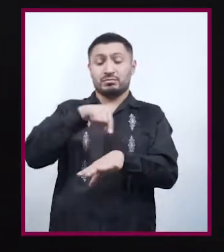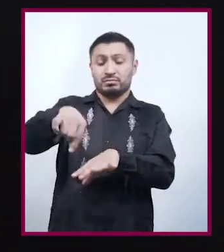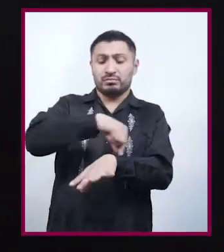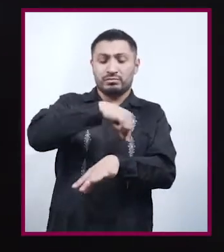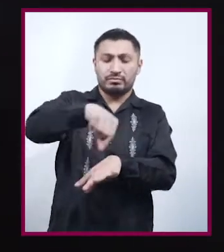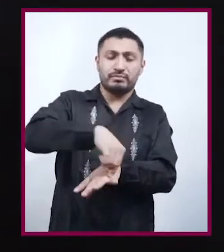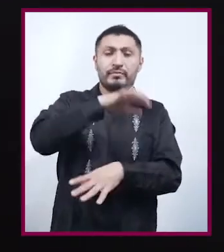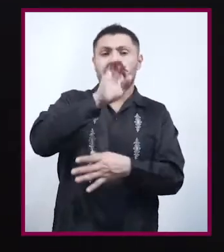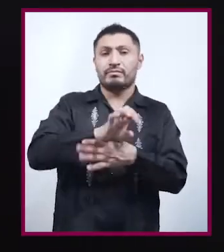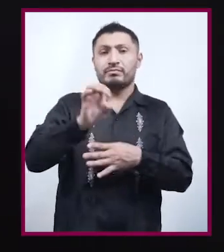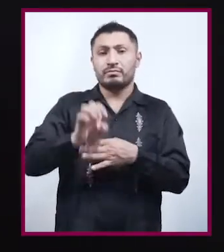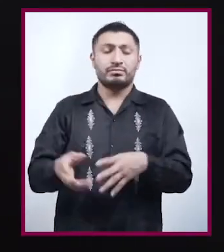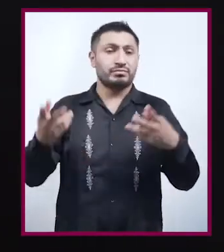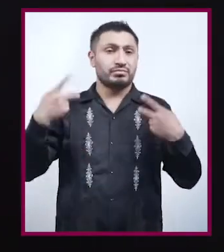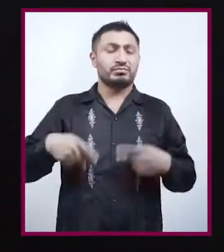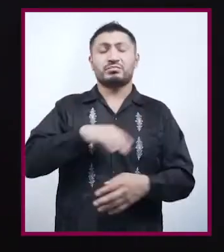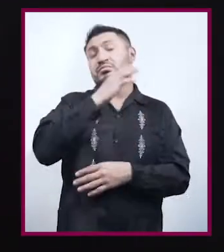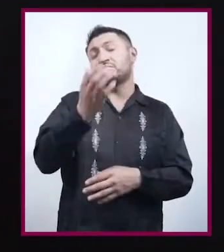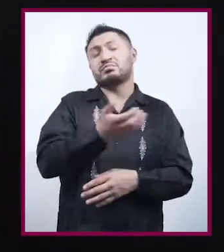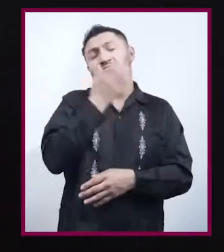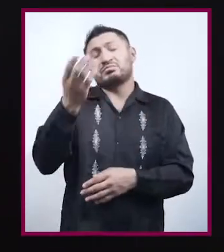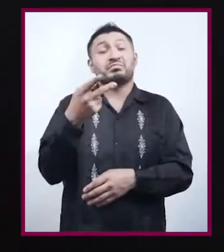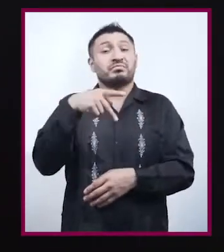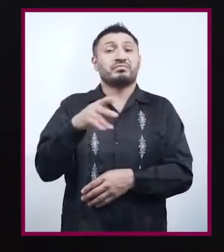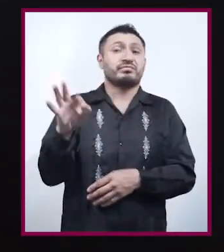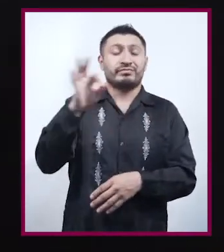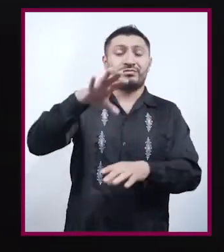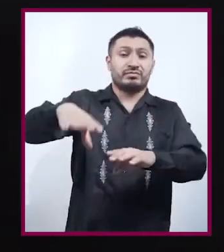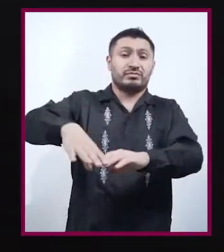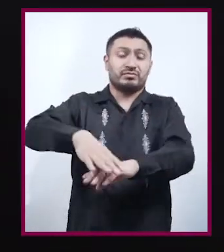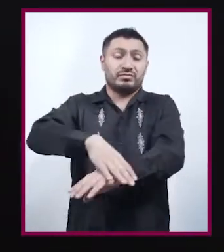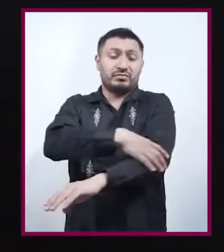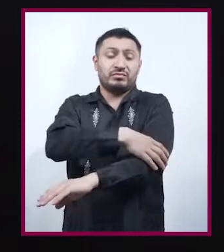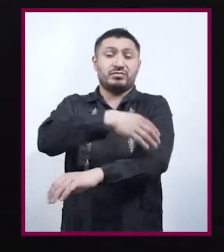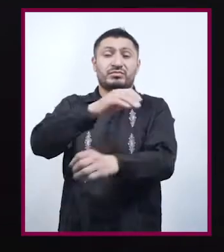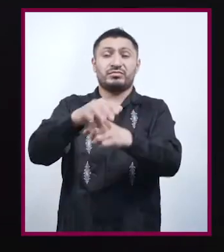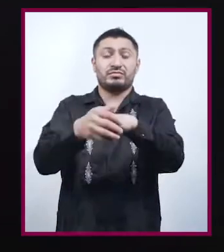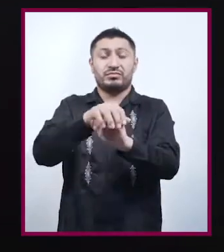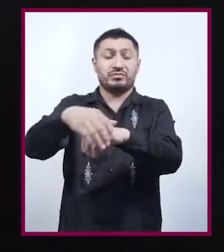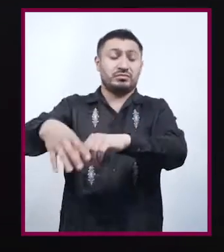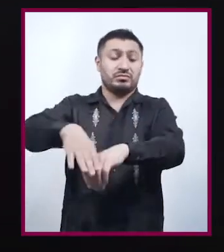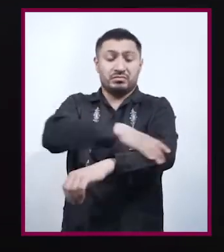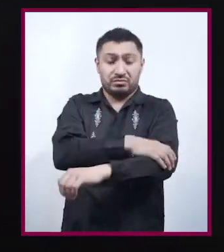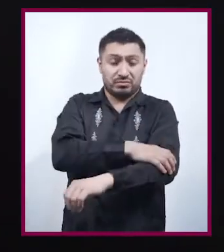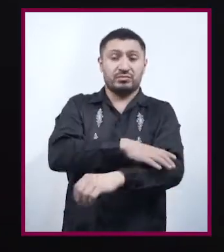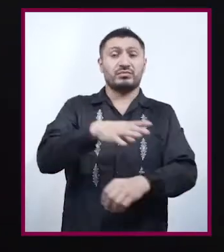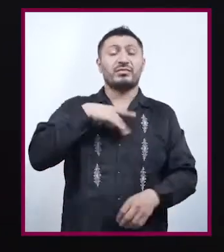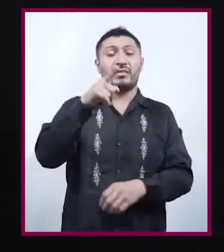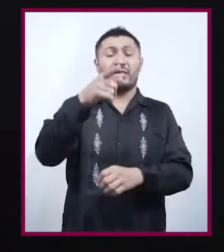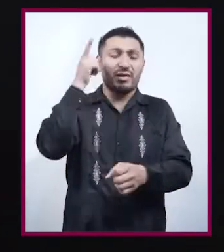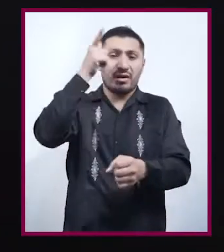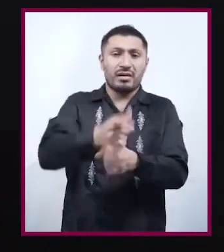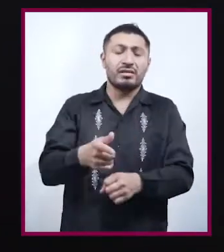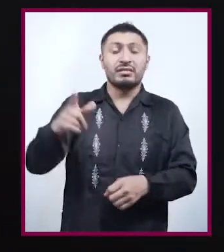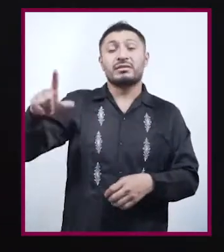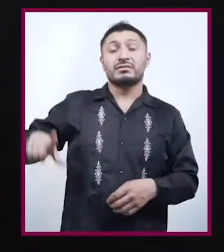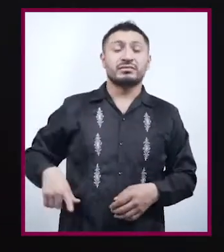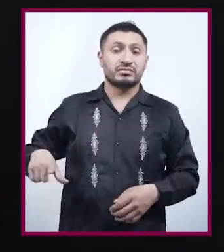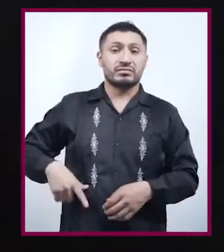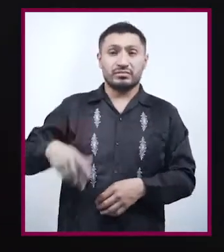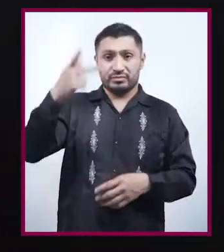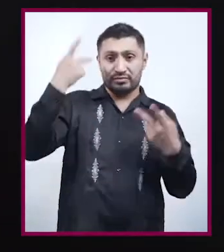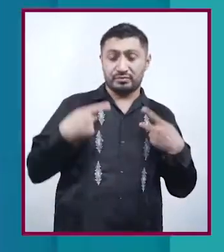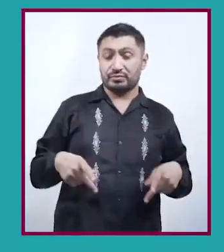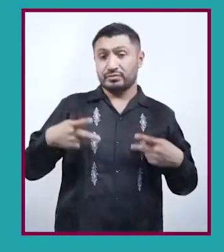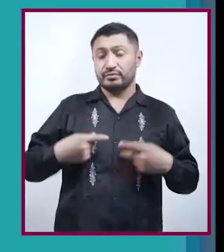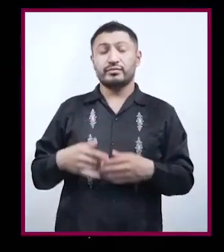del mismo material. Entonces se trataría de un ciudadano común, pero si en cambio usara botas hasta las rodillas, estarías descubriendo el enterramiento de